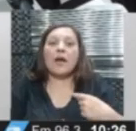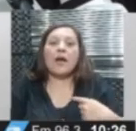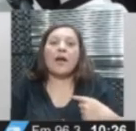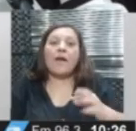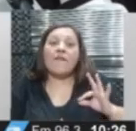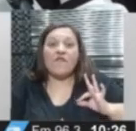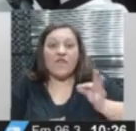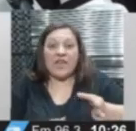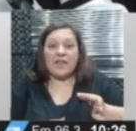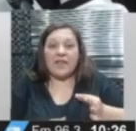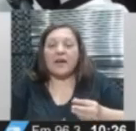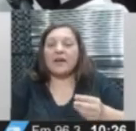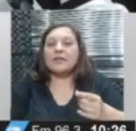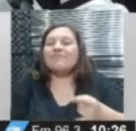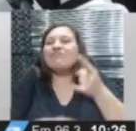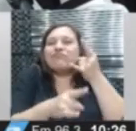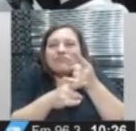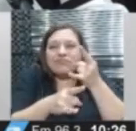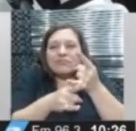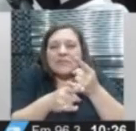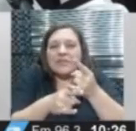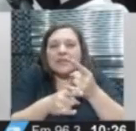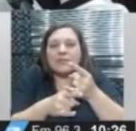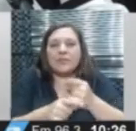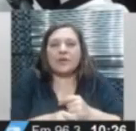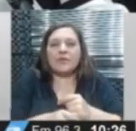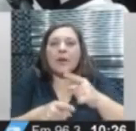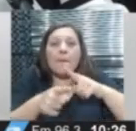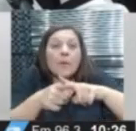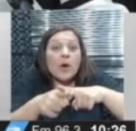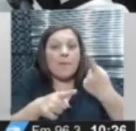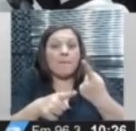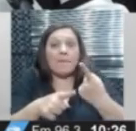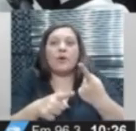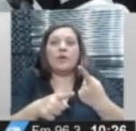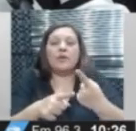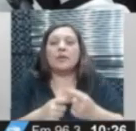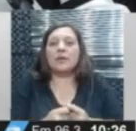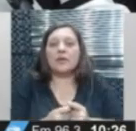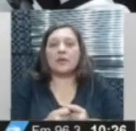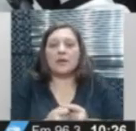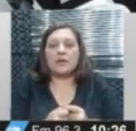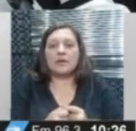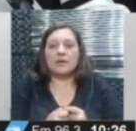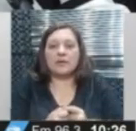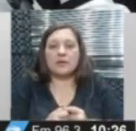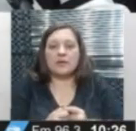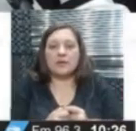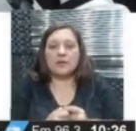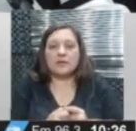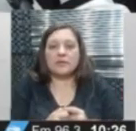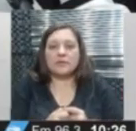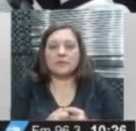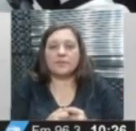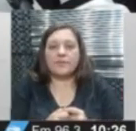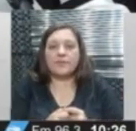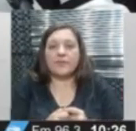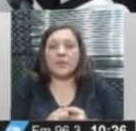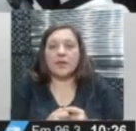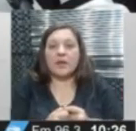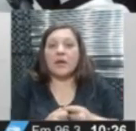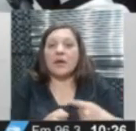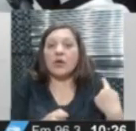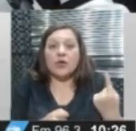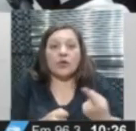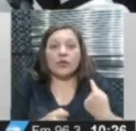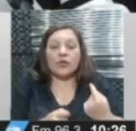digamos nuestro no tenemos nada que ver digamos con el partidismo de acá eh nosotros no pertenecemos a